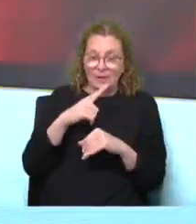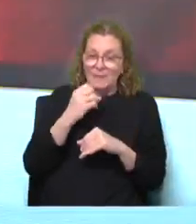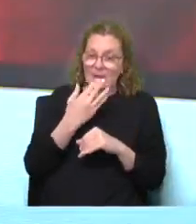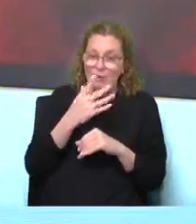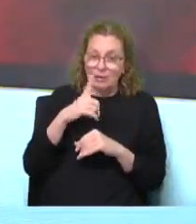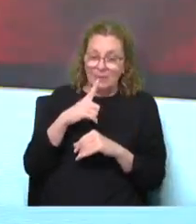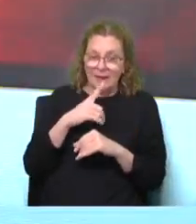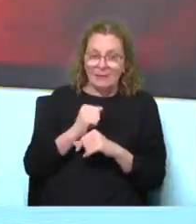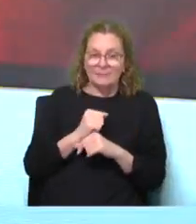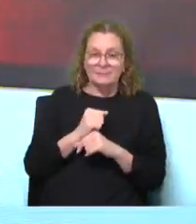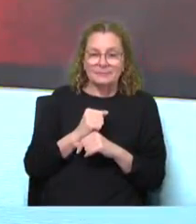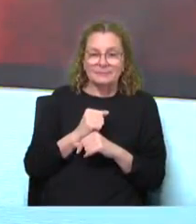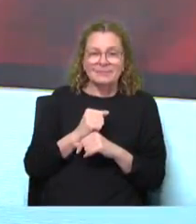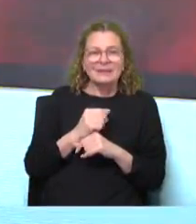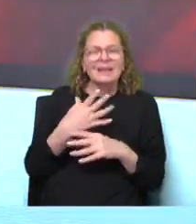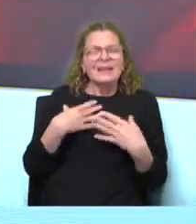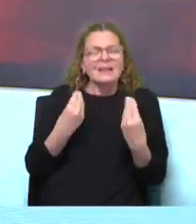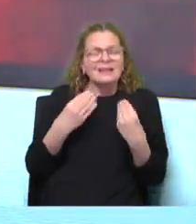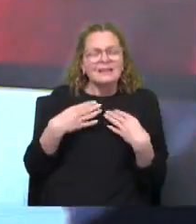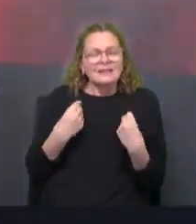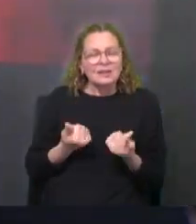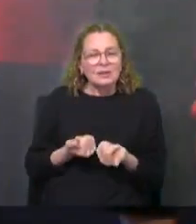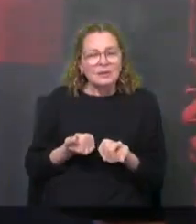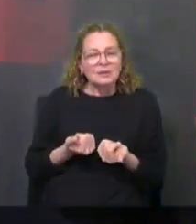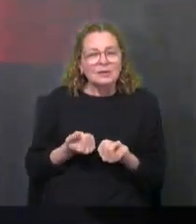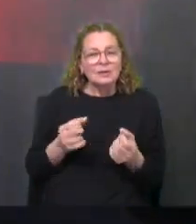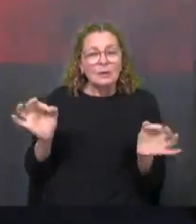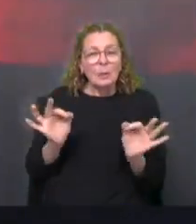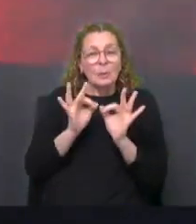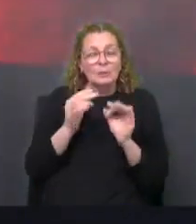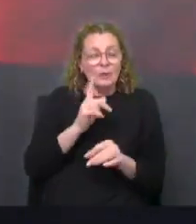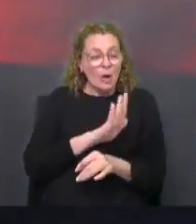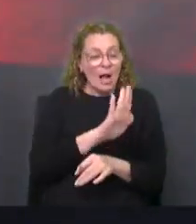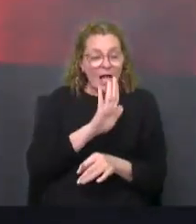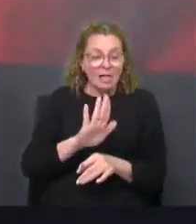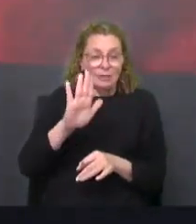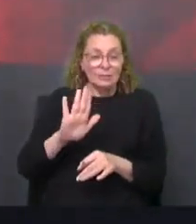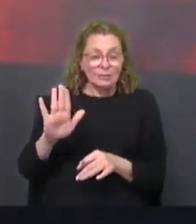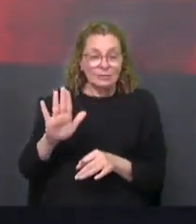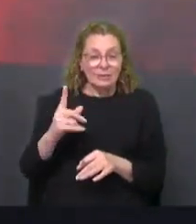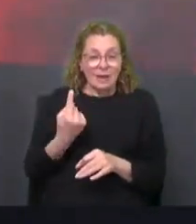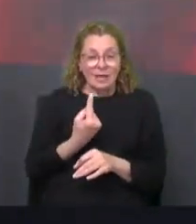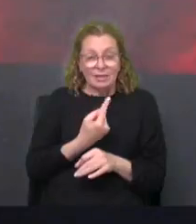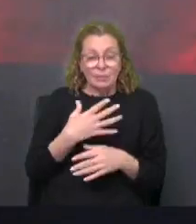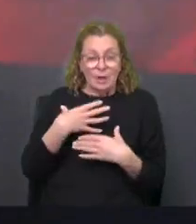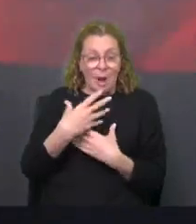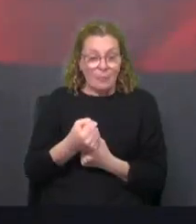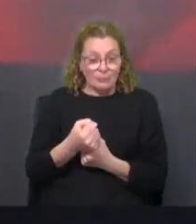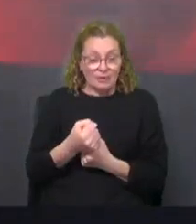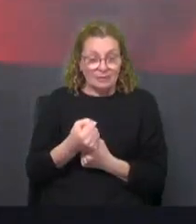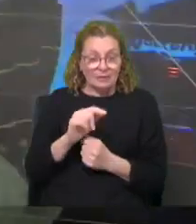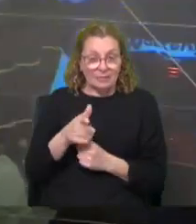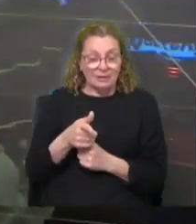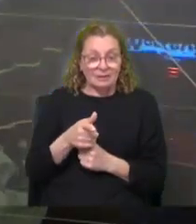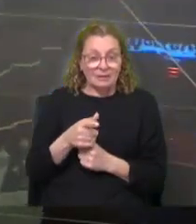esperaba. ¿En qué sentido? Y en el sentido de los músicos que son cada uno, de lo que cada uno aporta y